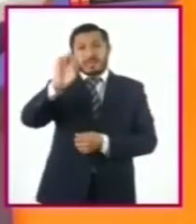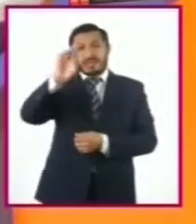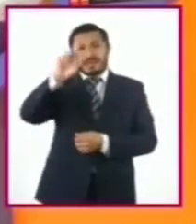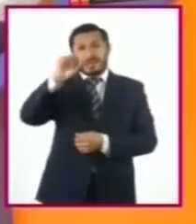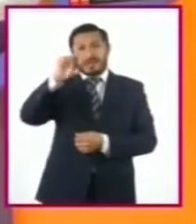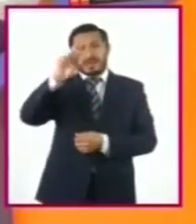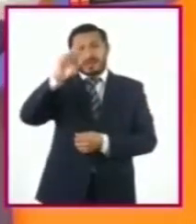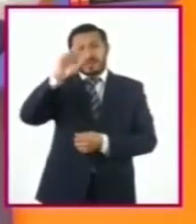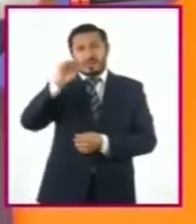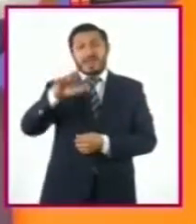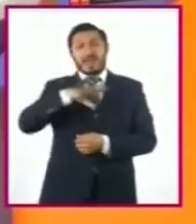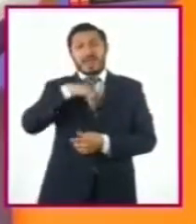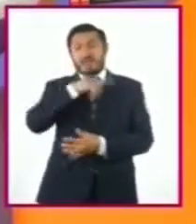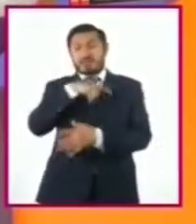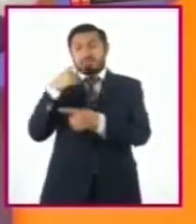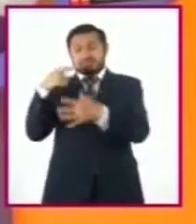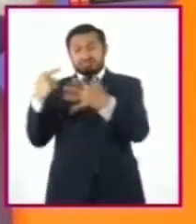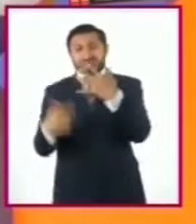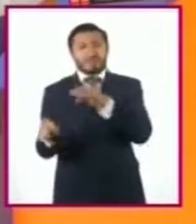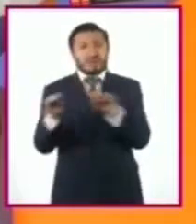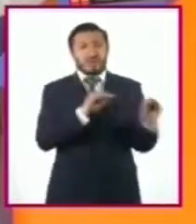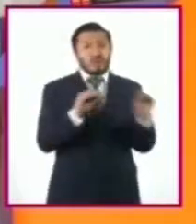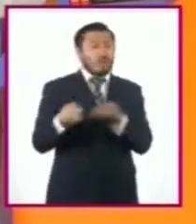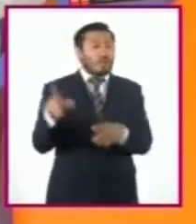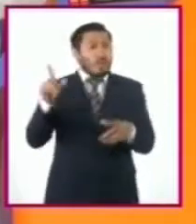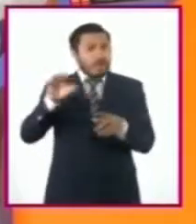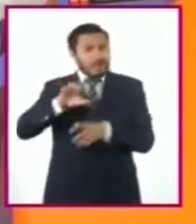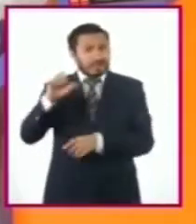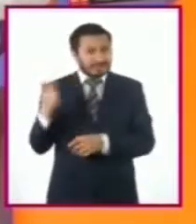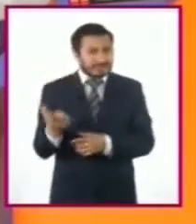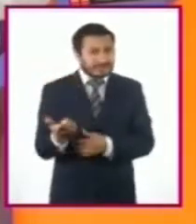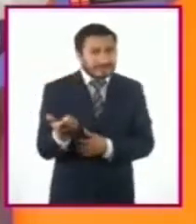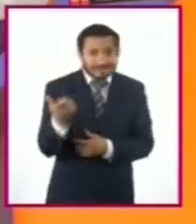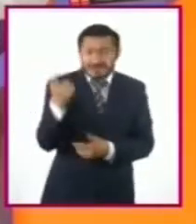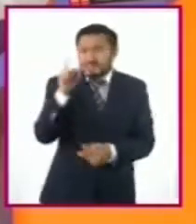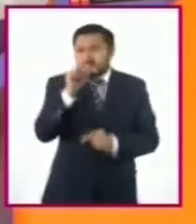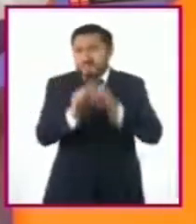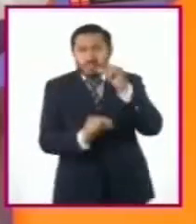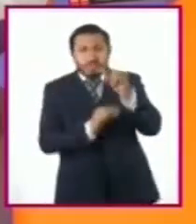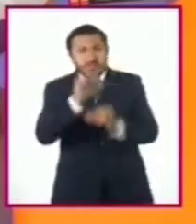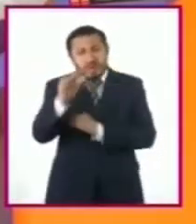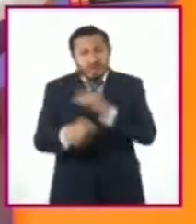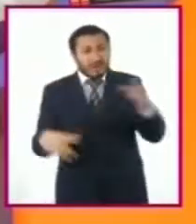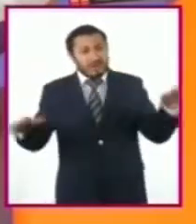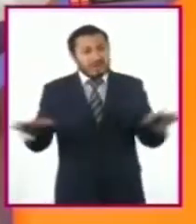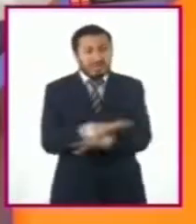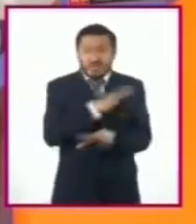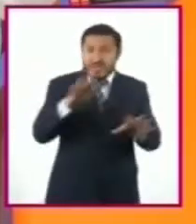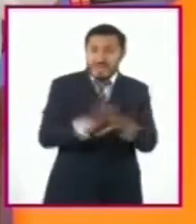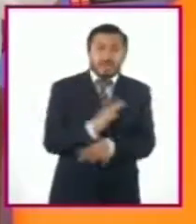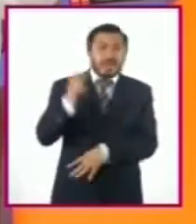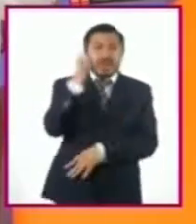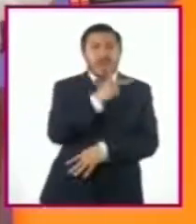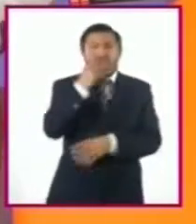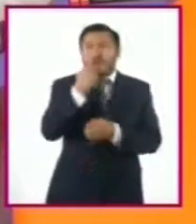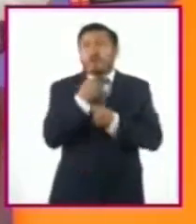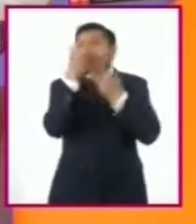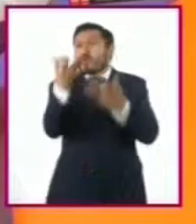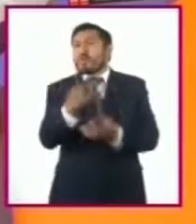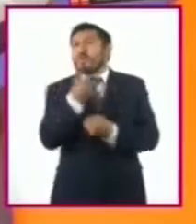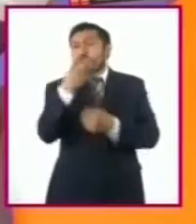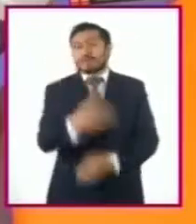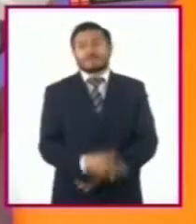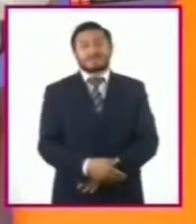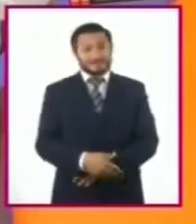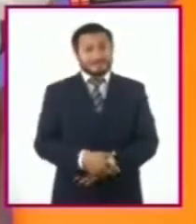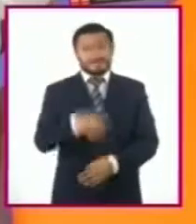diferentes movimientos literarios. Así la poesía ha ido cambiando y se han ido modificando sus características de acuerdo con el contexto